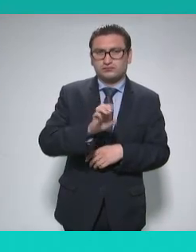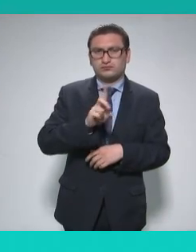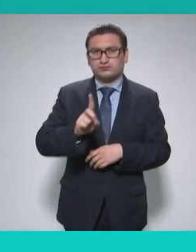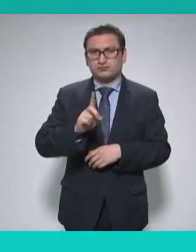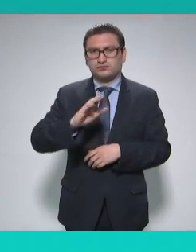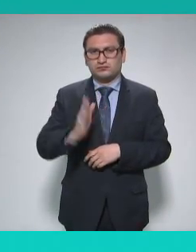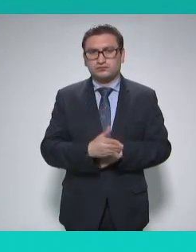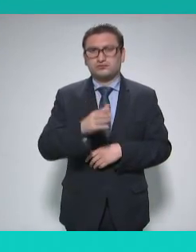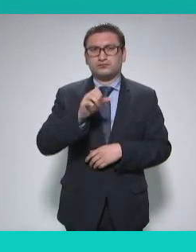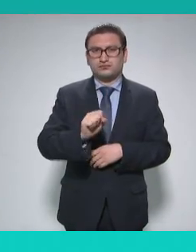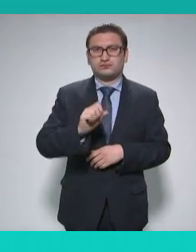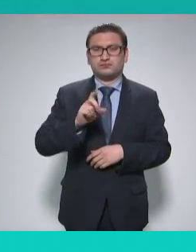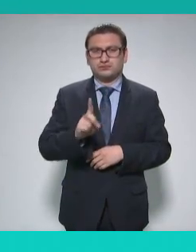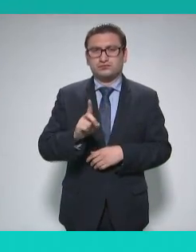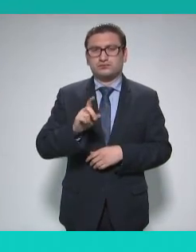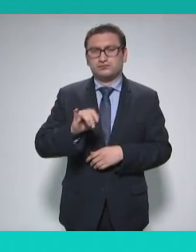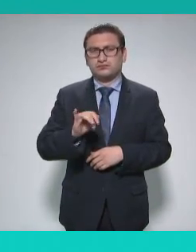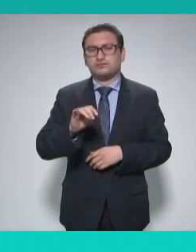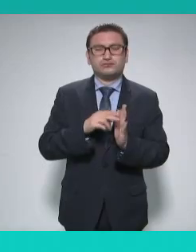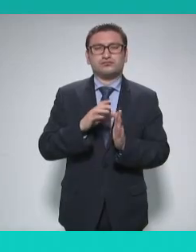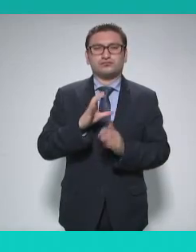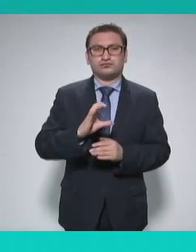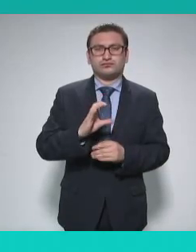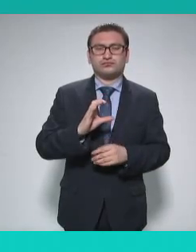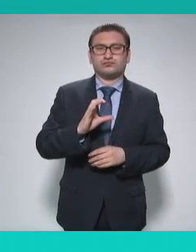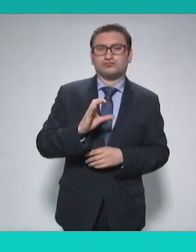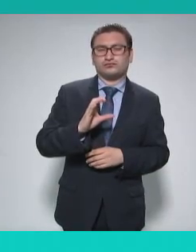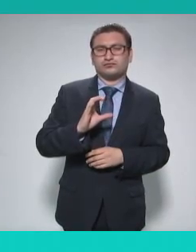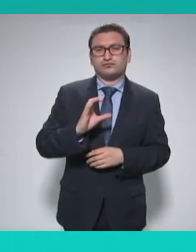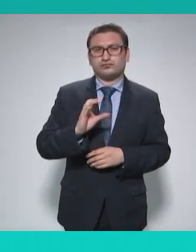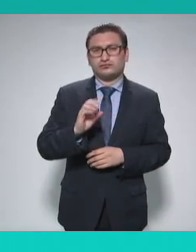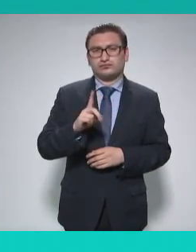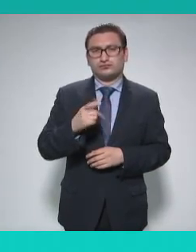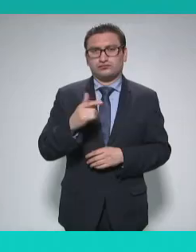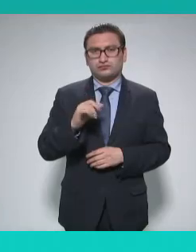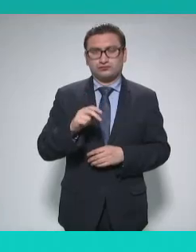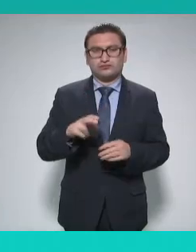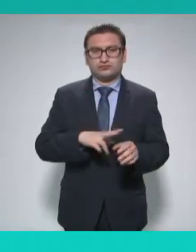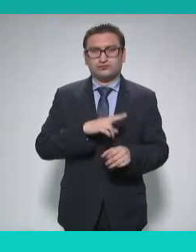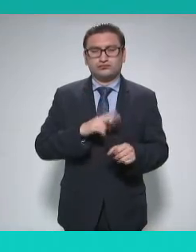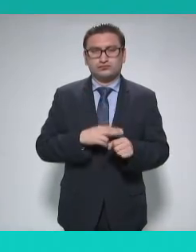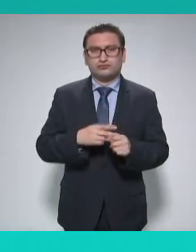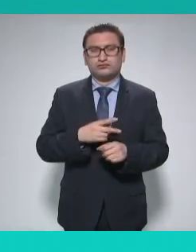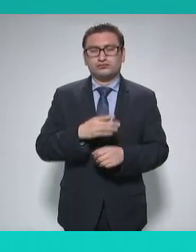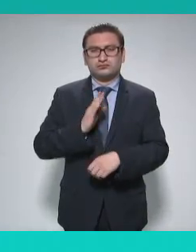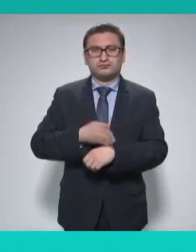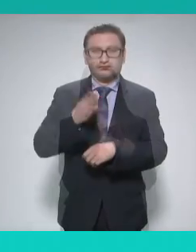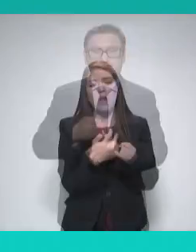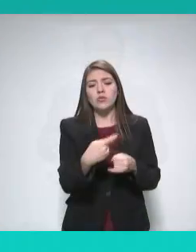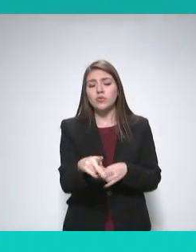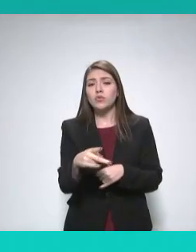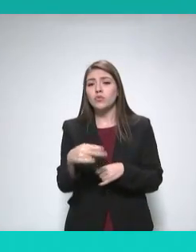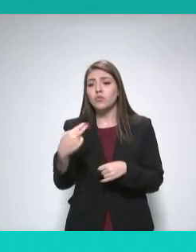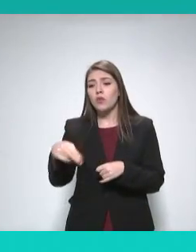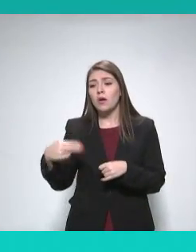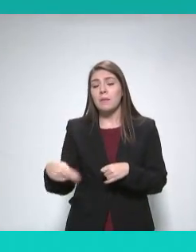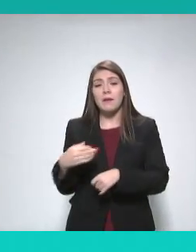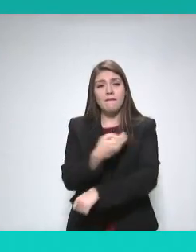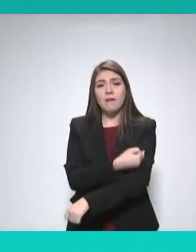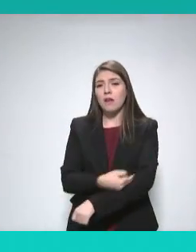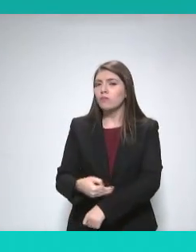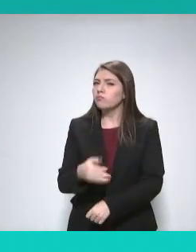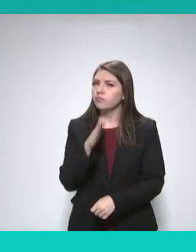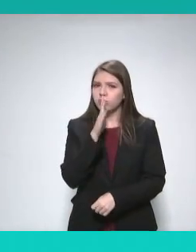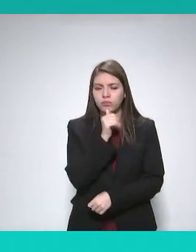se encuentra dentro de una carpeta de investigación en trámite argumentos que fueron desestimados por la ponencia de la comisionada cursa en villalobos al respecto